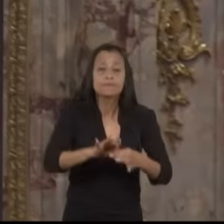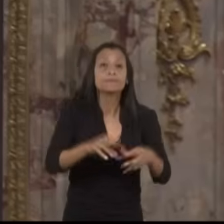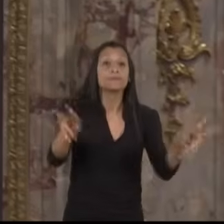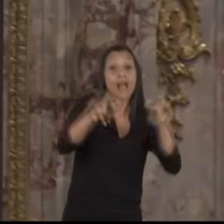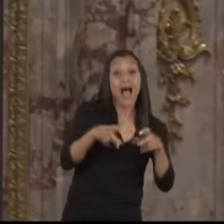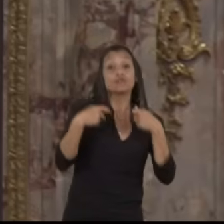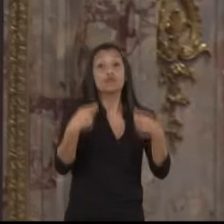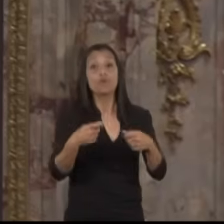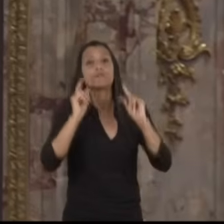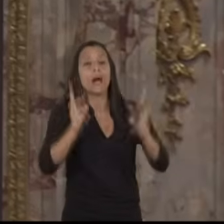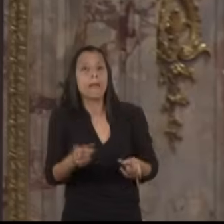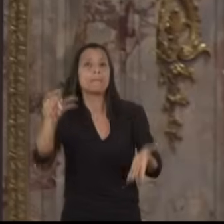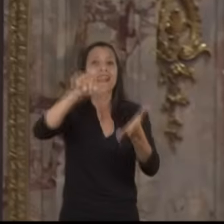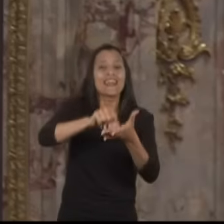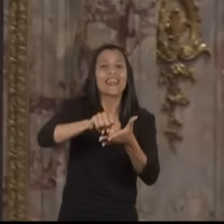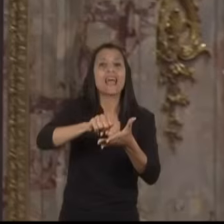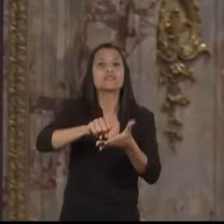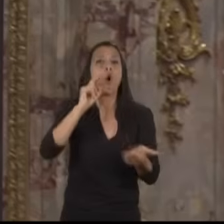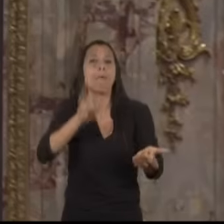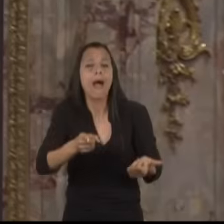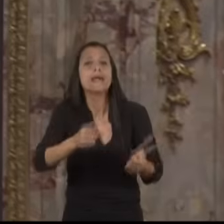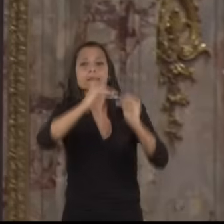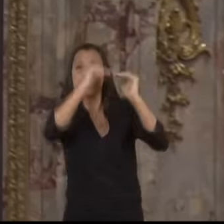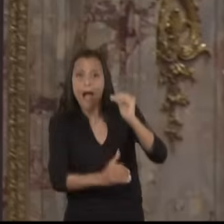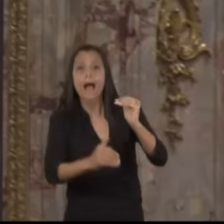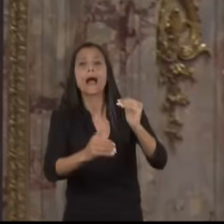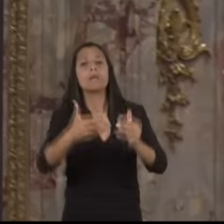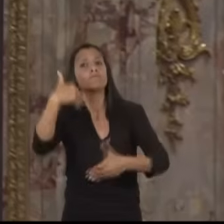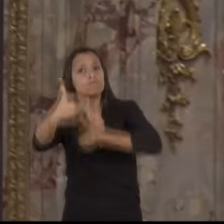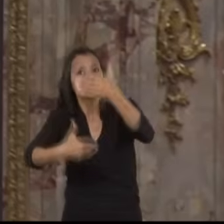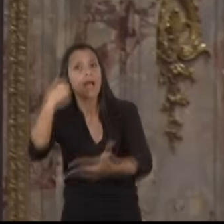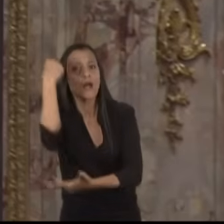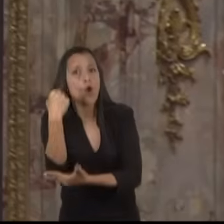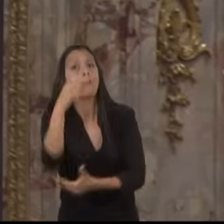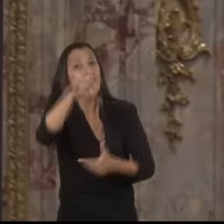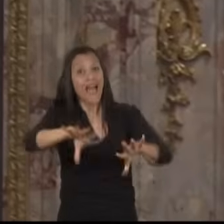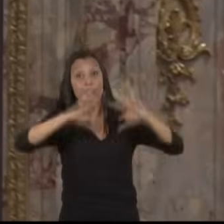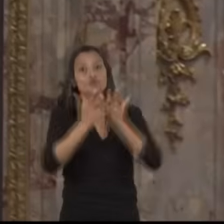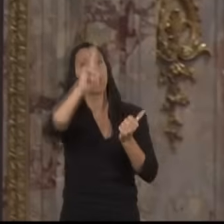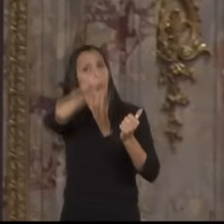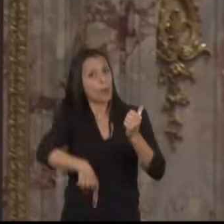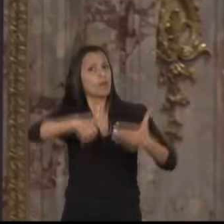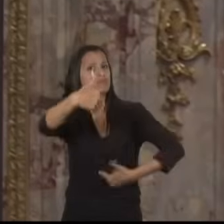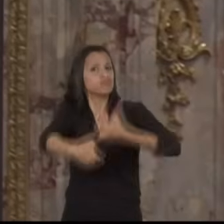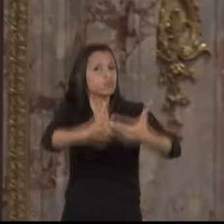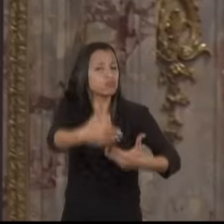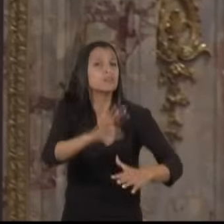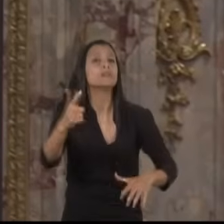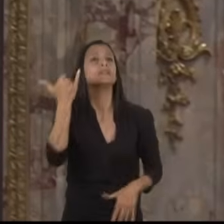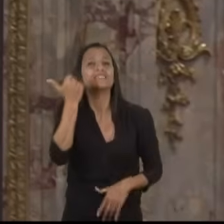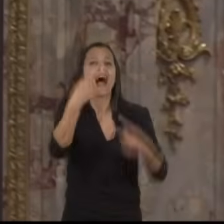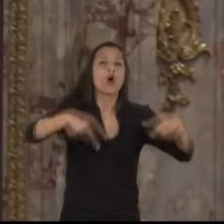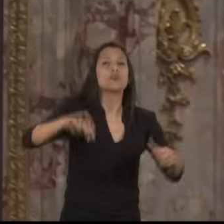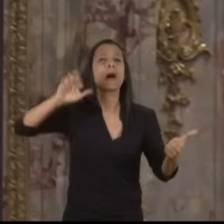fiscal, la baja del riesgo país, el crecimiento económico y la prosperidad. Todos los demás caminos ya se intentaron